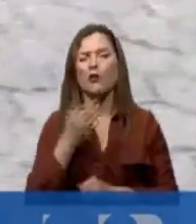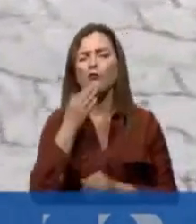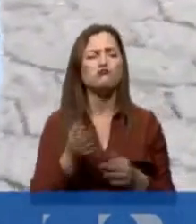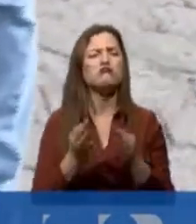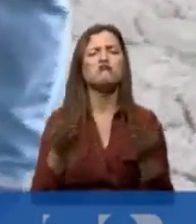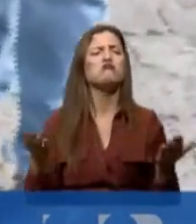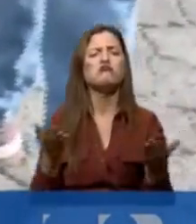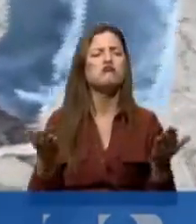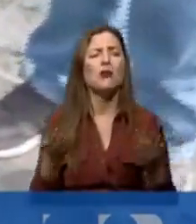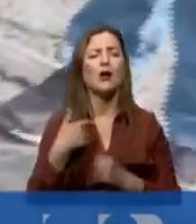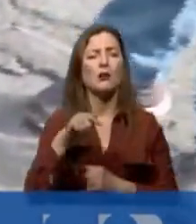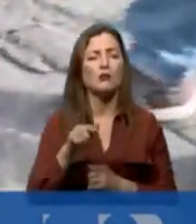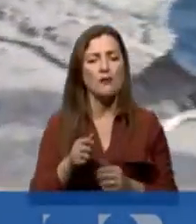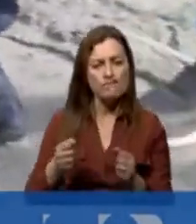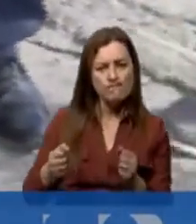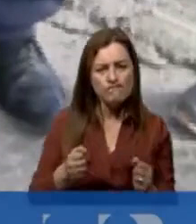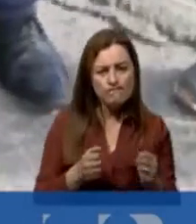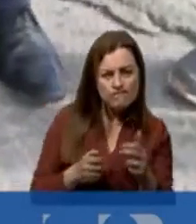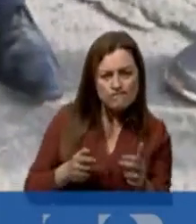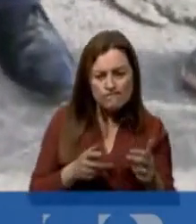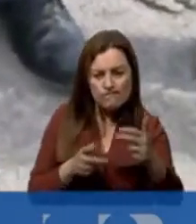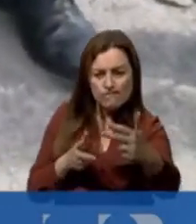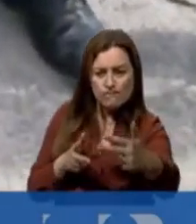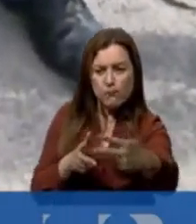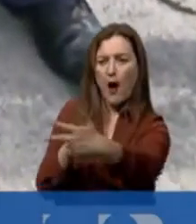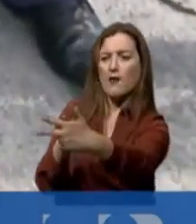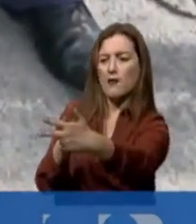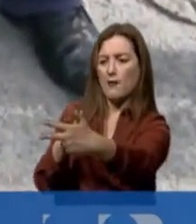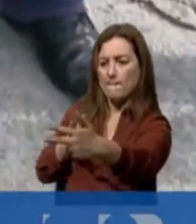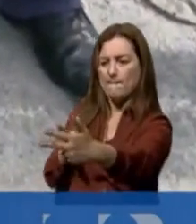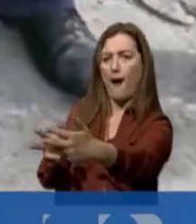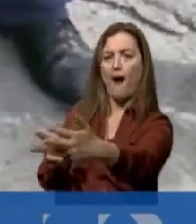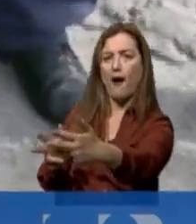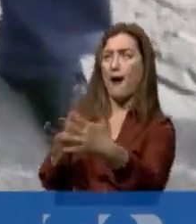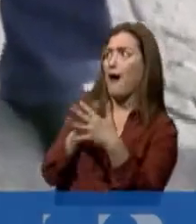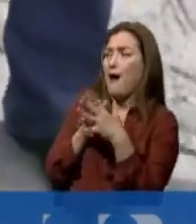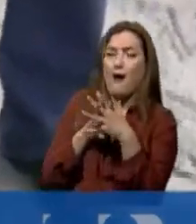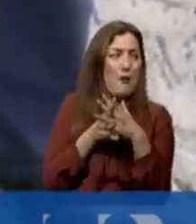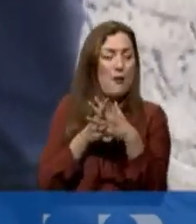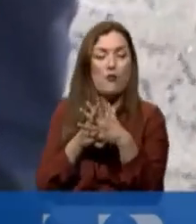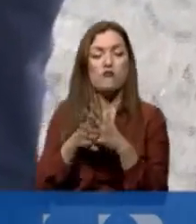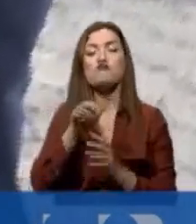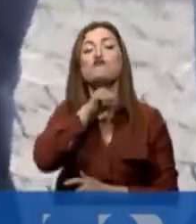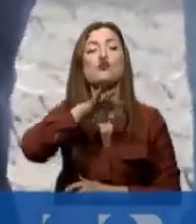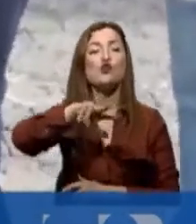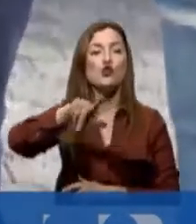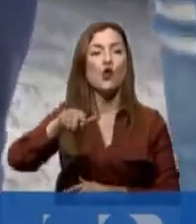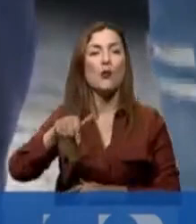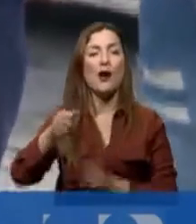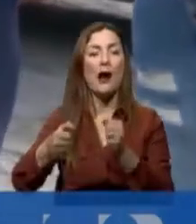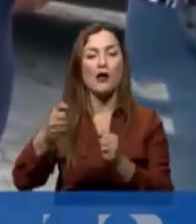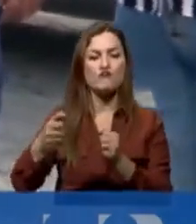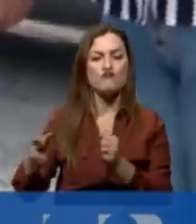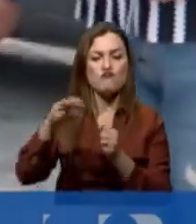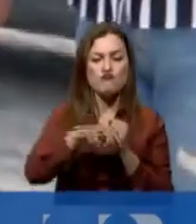modalidad de interceptación, es decir, los delincuentes interceptan a los vehículos y roban. Lo